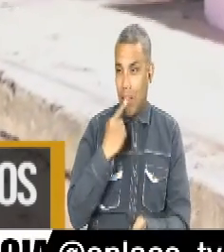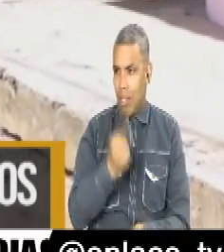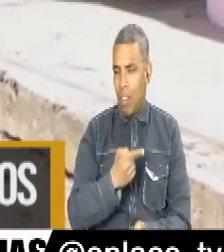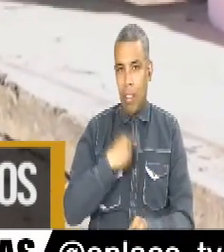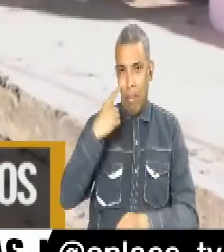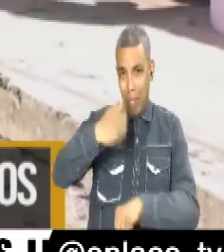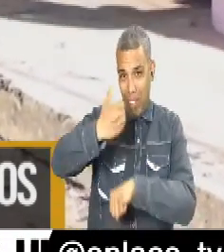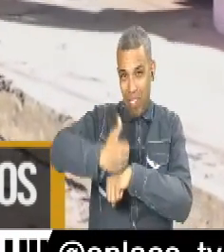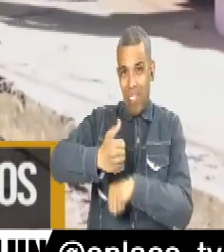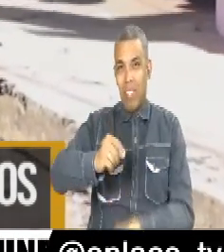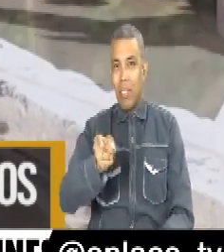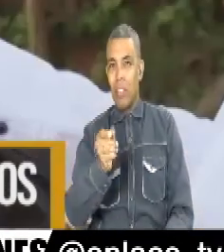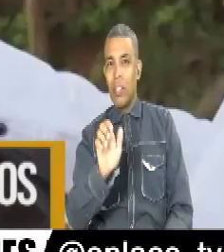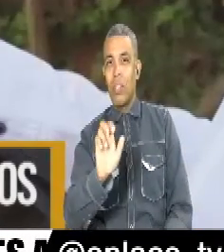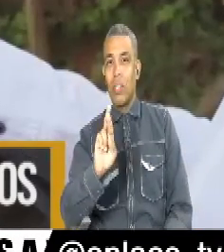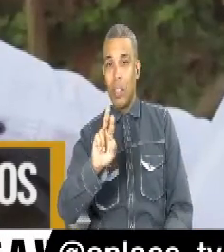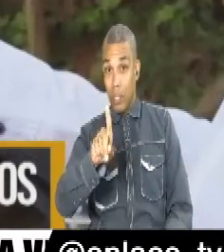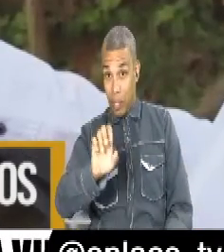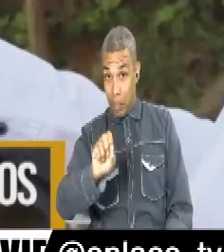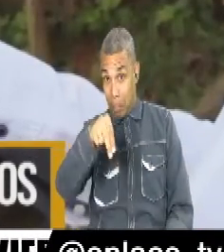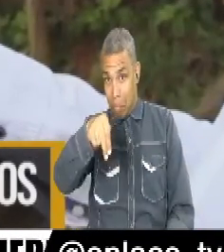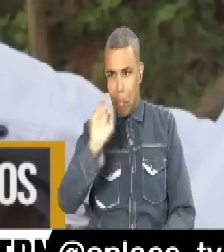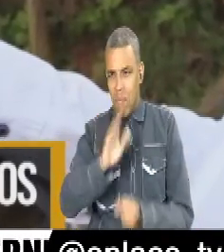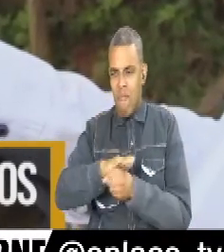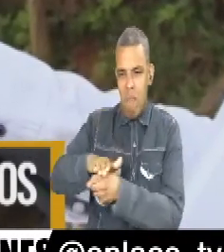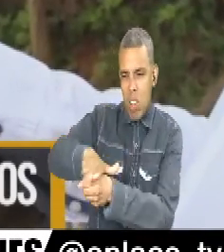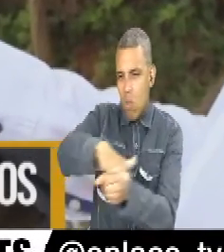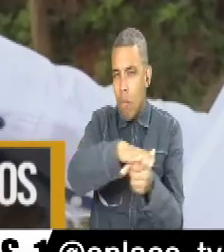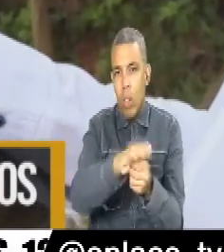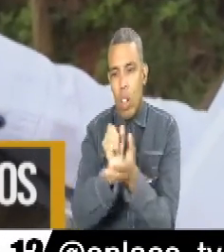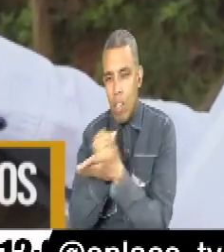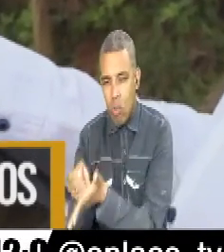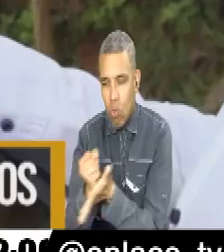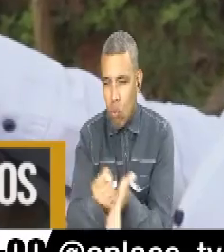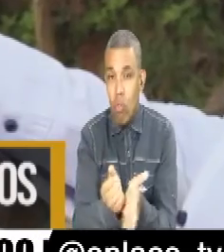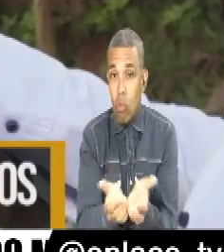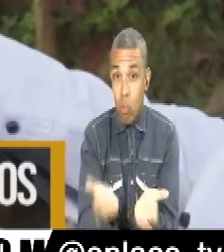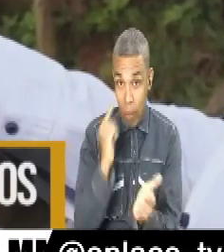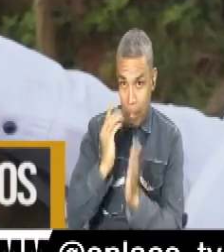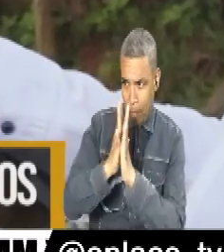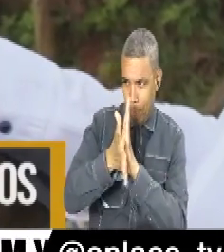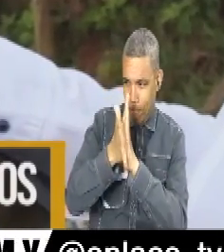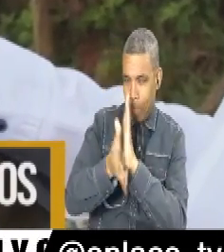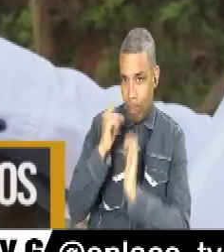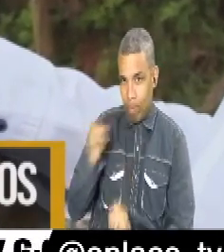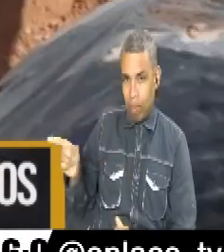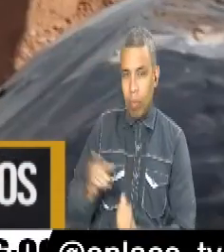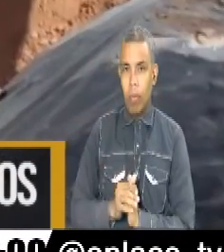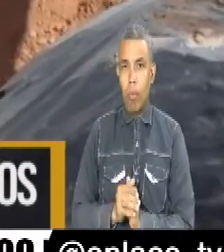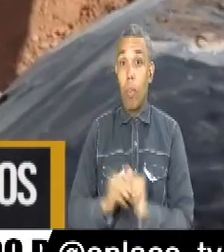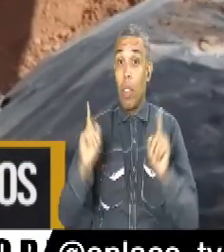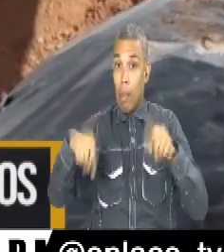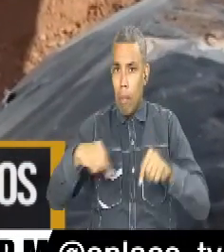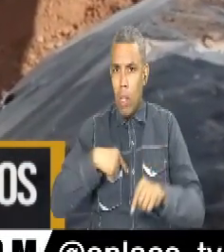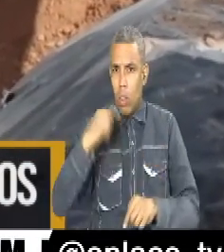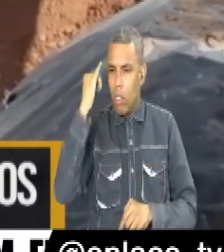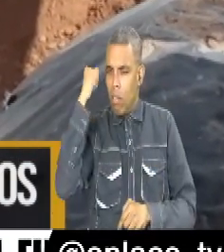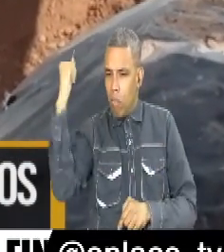labores. Ese alcantarillado también lo estamos construyendo, a su vez como el muro, un muro de contención acá,